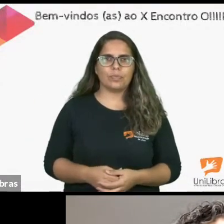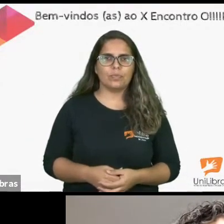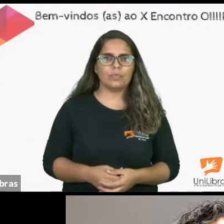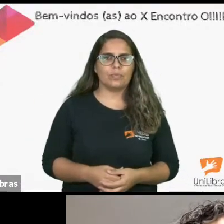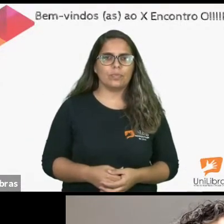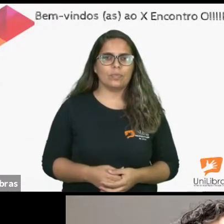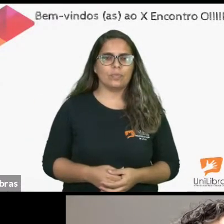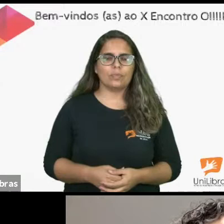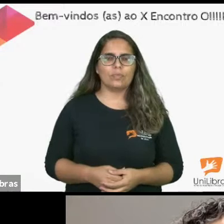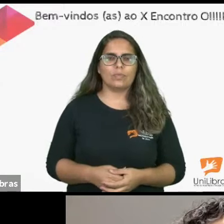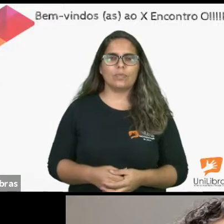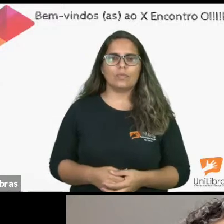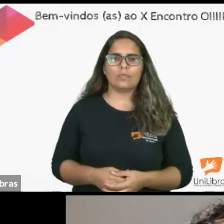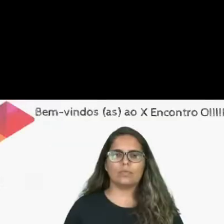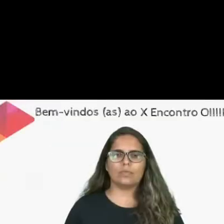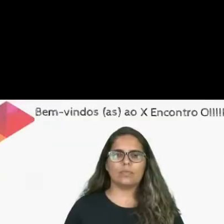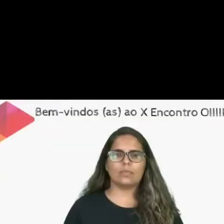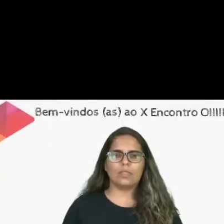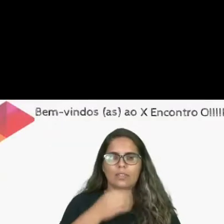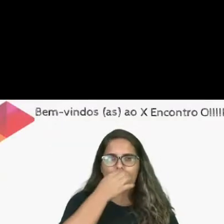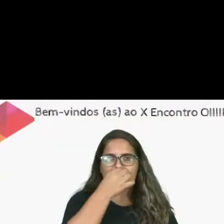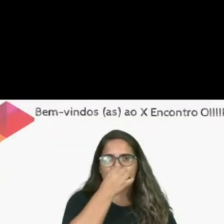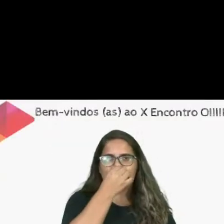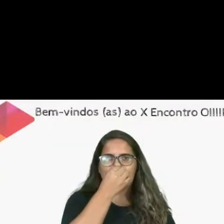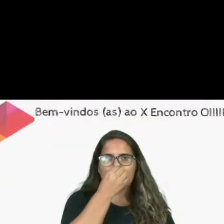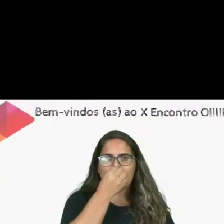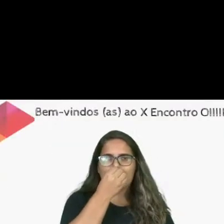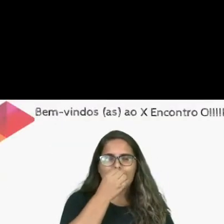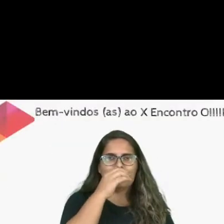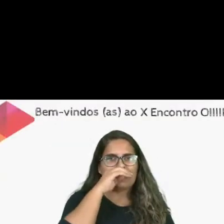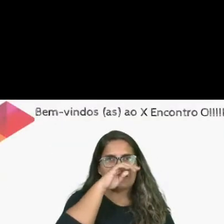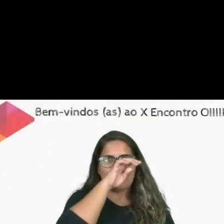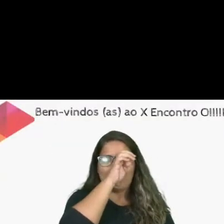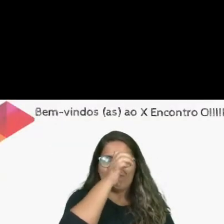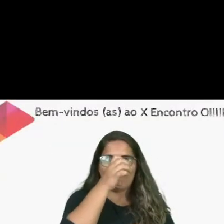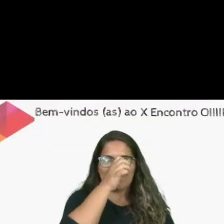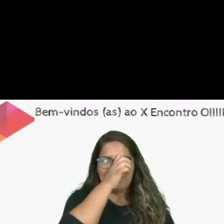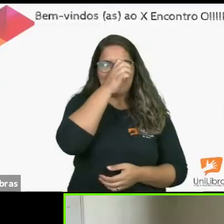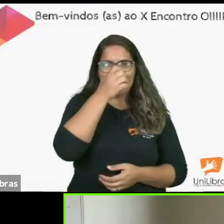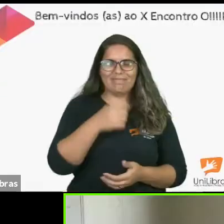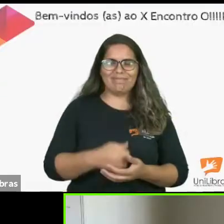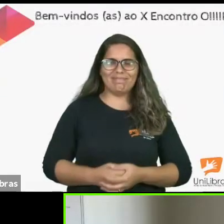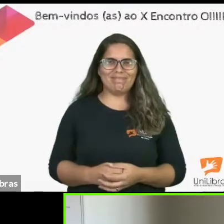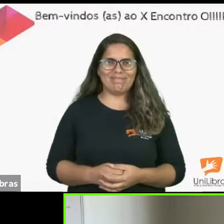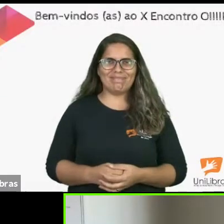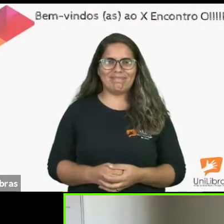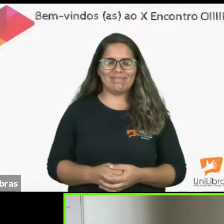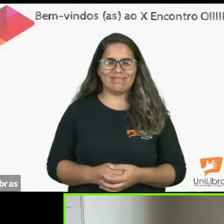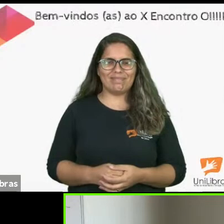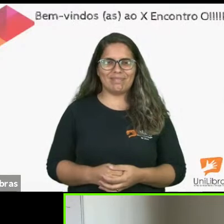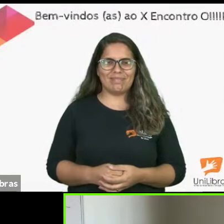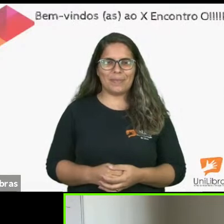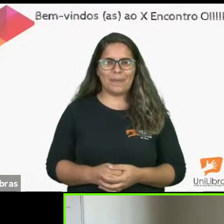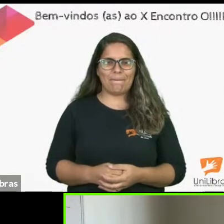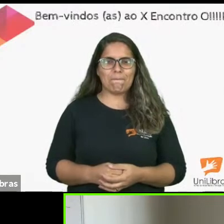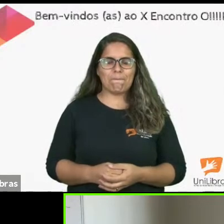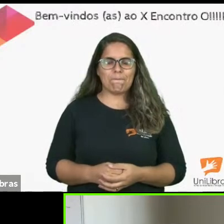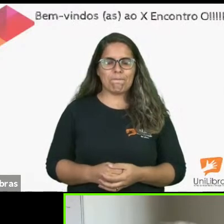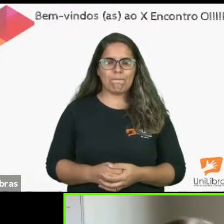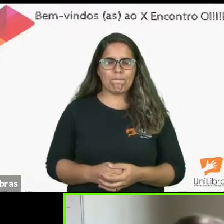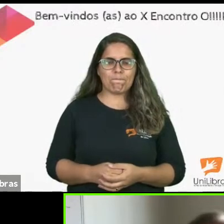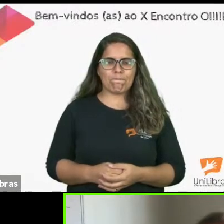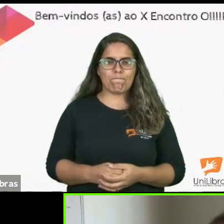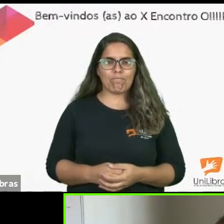Posso dizer algo? Sim, isso me estás invitando a que diga algo, sim? Isso eu entendi. Sim.